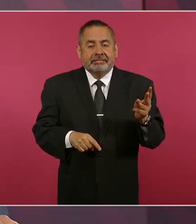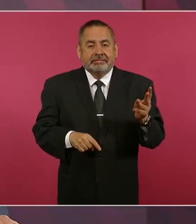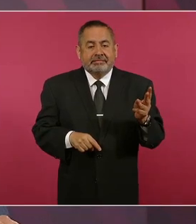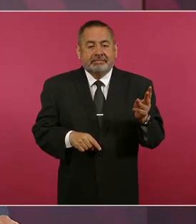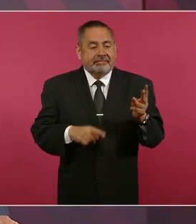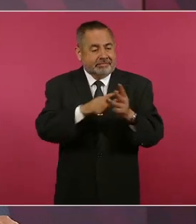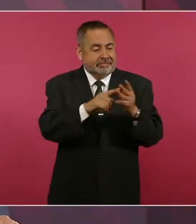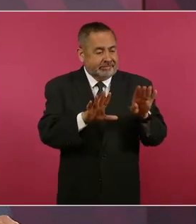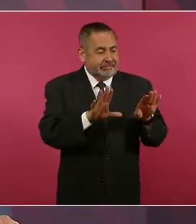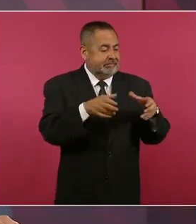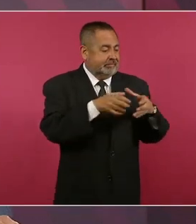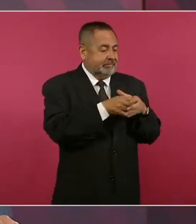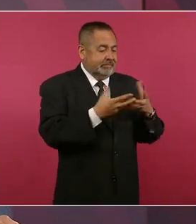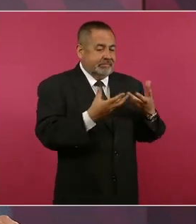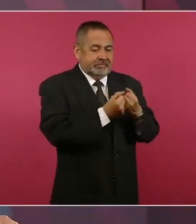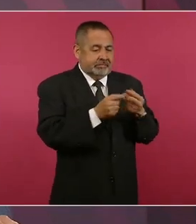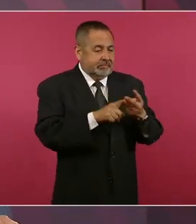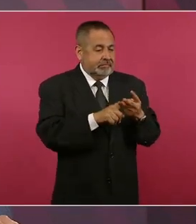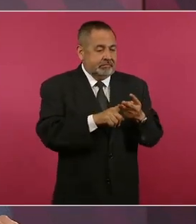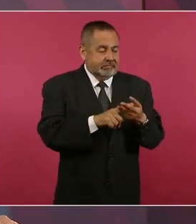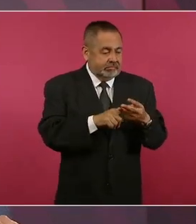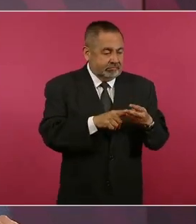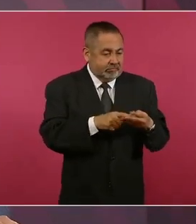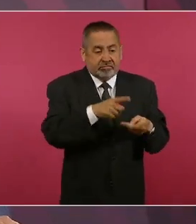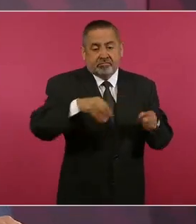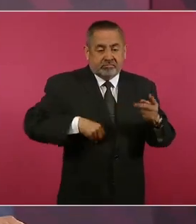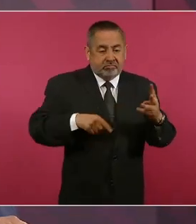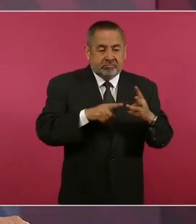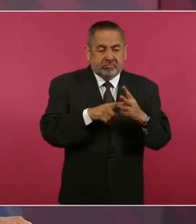en el bloque conservador y nos quieren echar la culpa a nosotros.